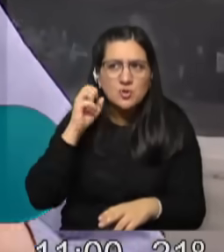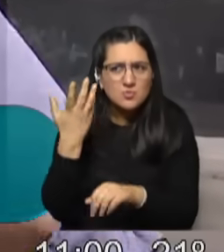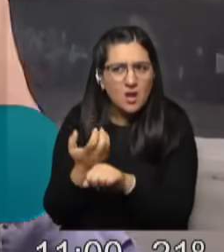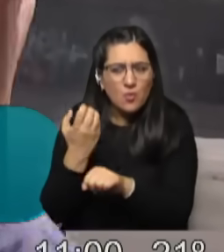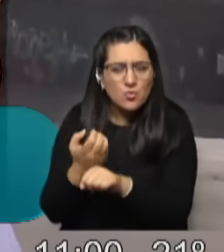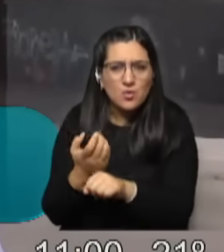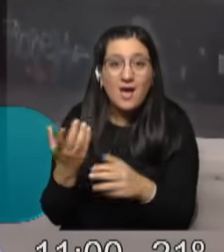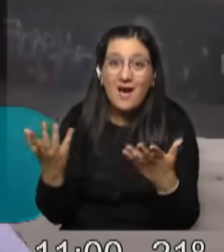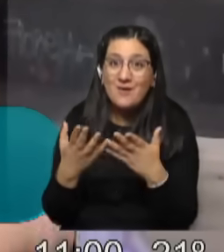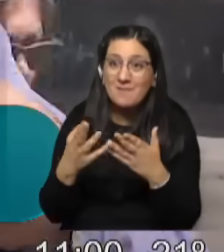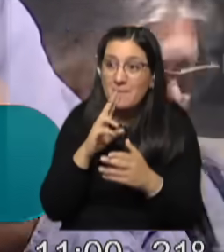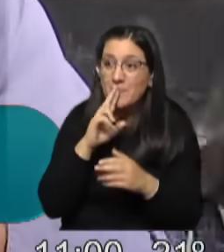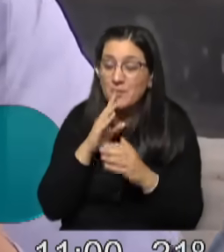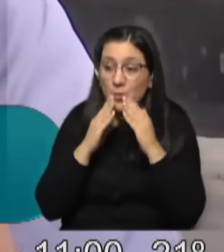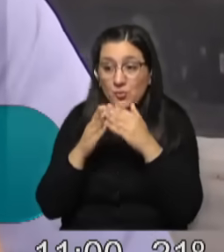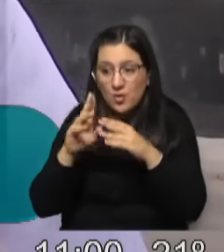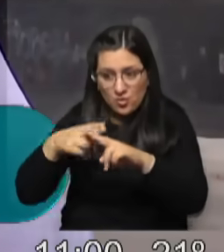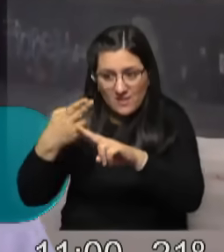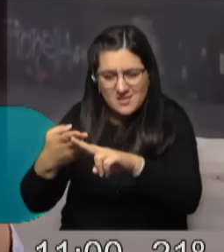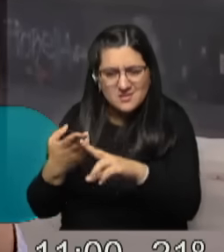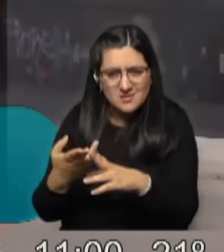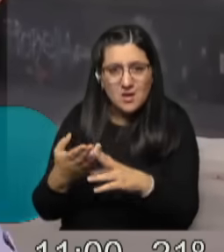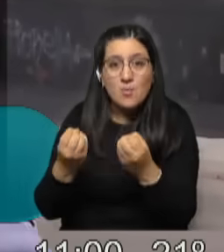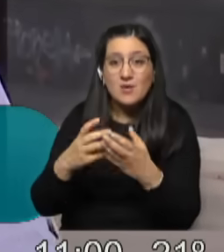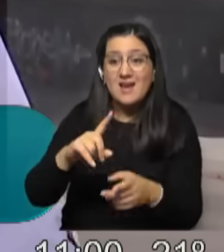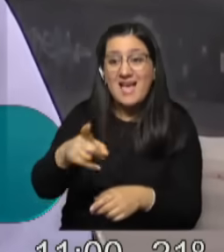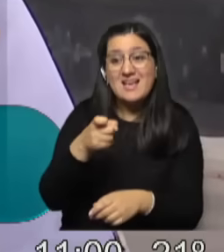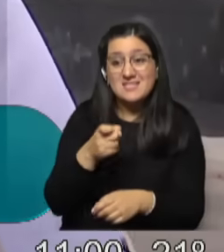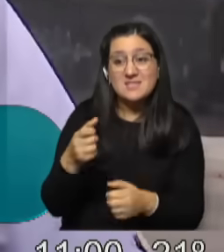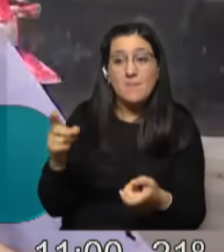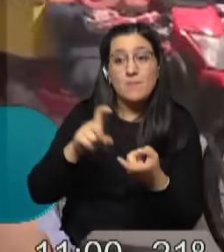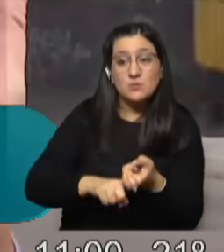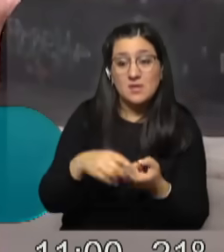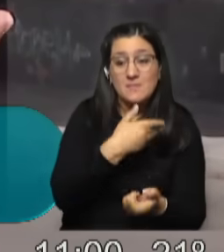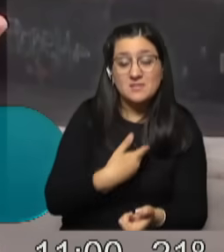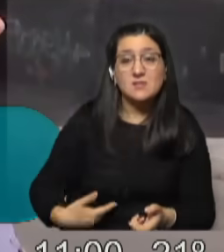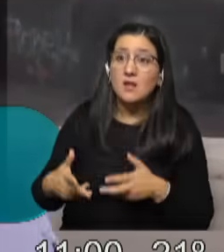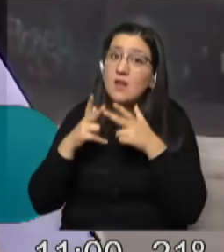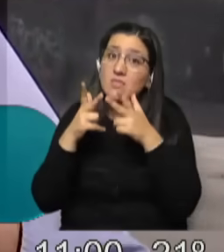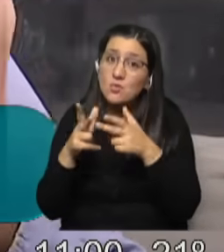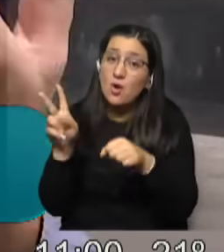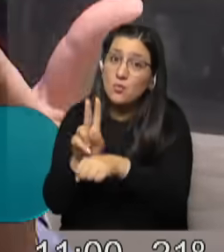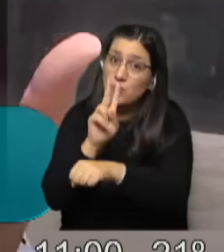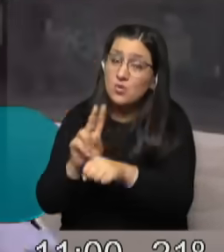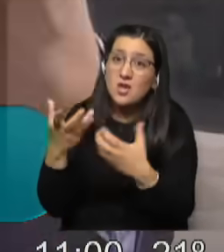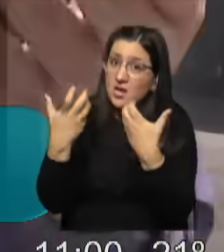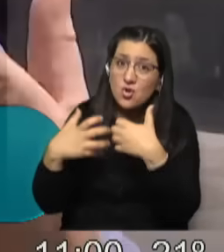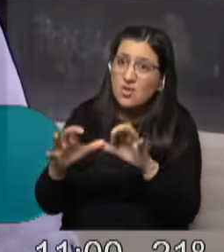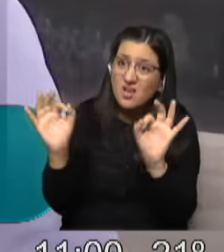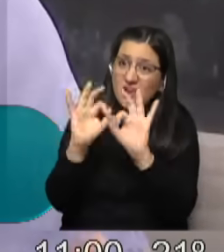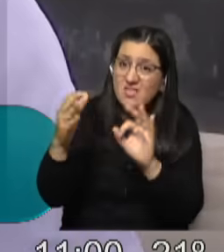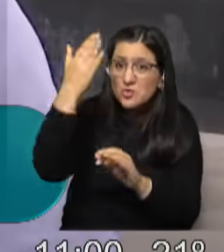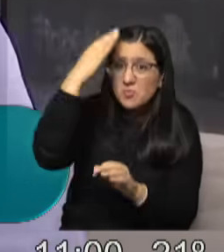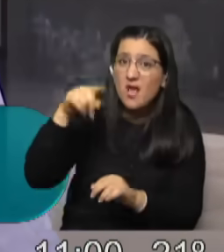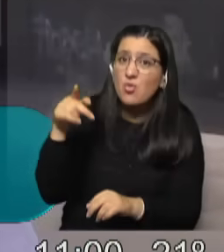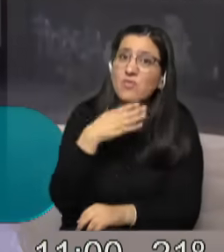bueno, ahora viene la repregunta, porque en realidad la ex esposa del presidente de la República transmitió a sus custodios que no quería que nadie se enterara